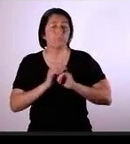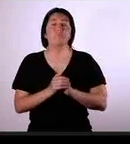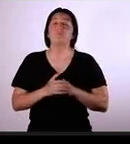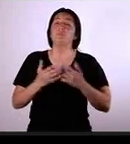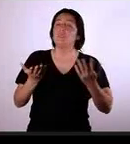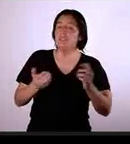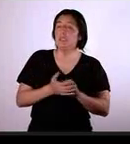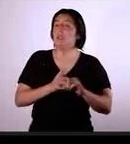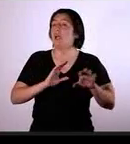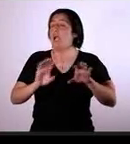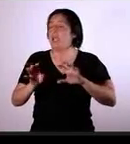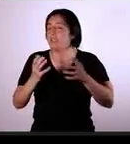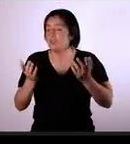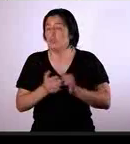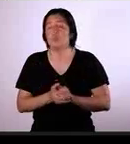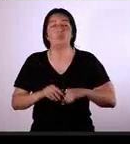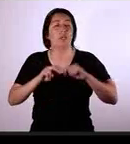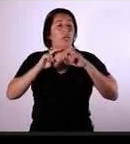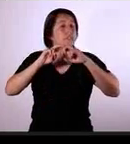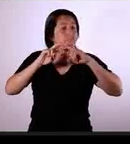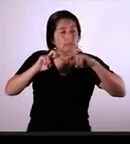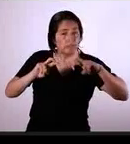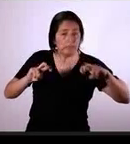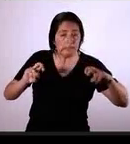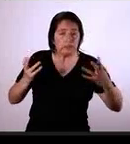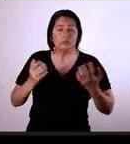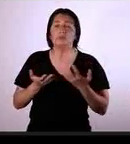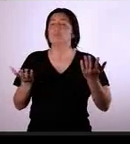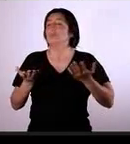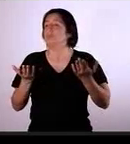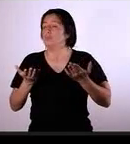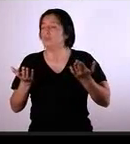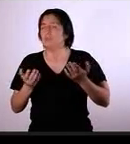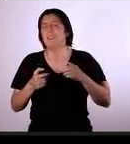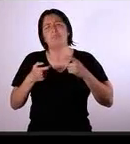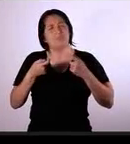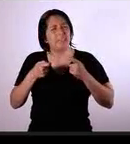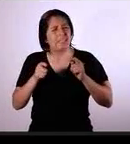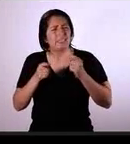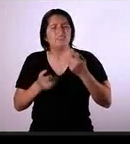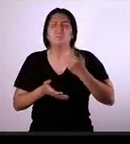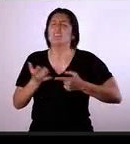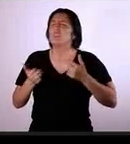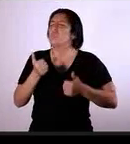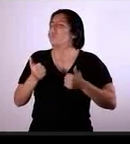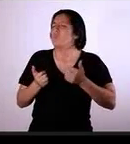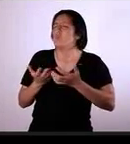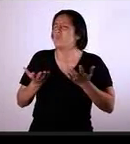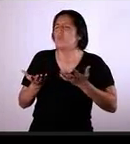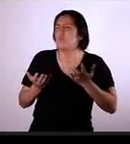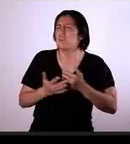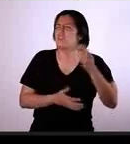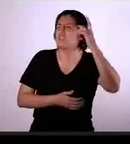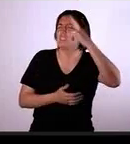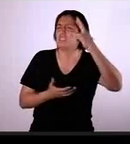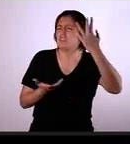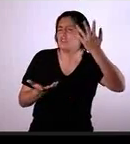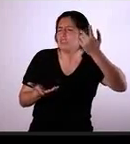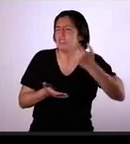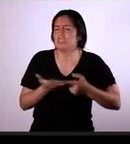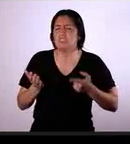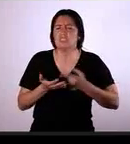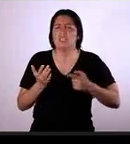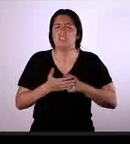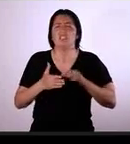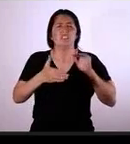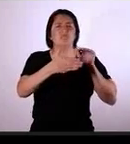Y también, por ejemplo, estamos realizando un estudio donde estamos tratando de analizar cuáles son las causas que generan